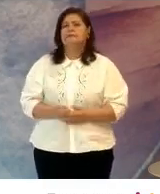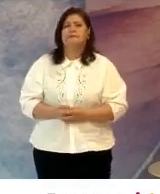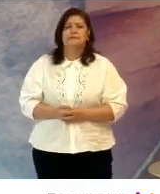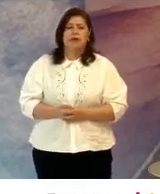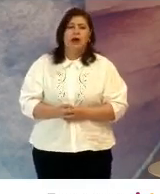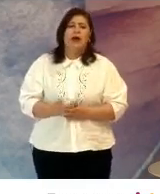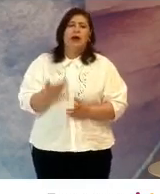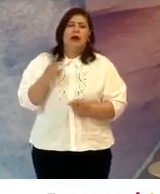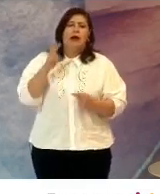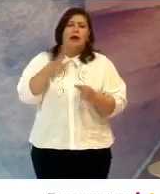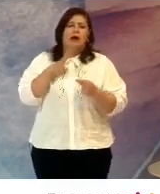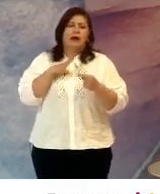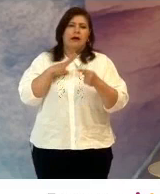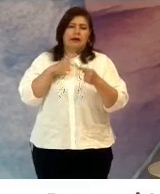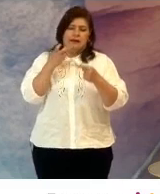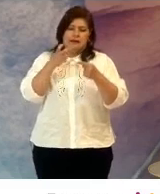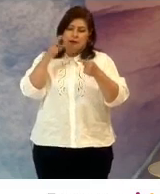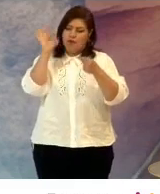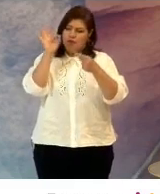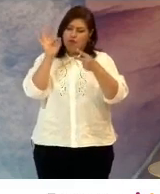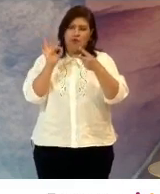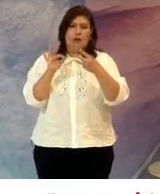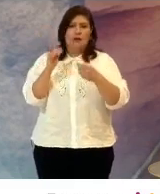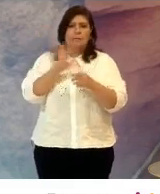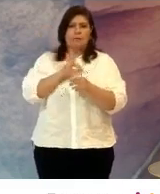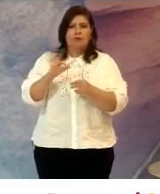Estos son los puntos donde empezaría.